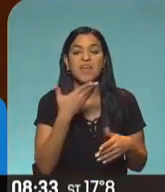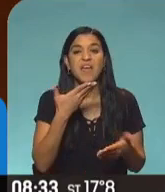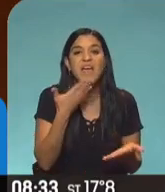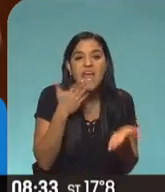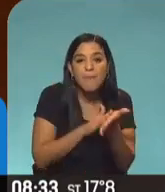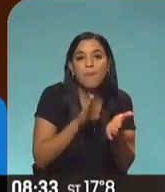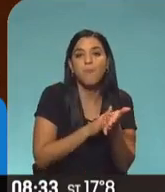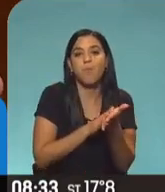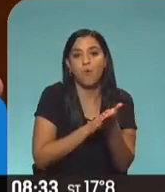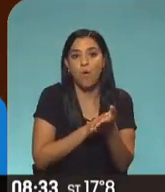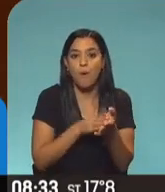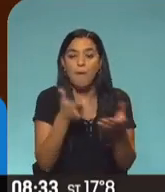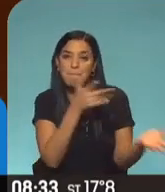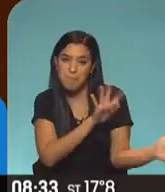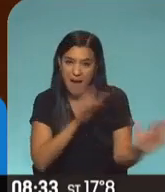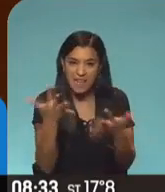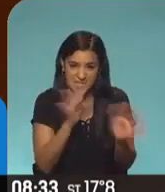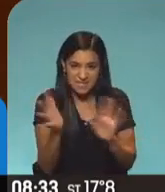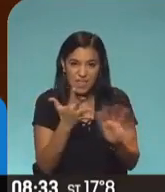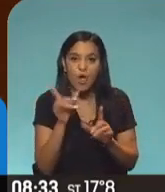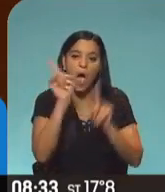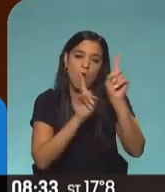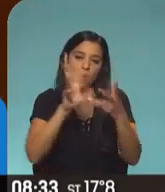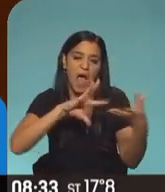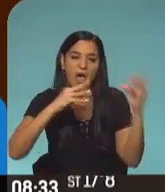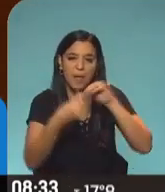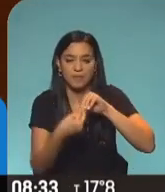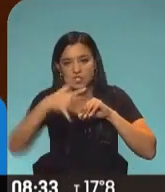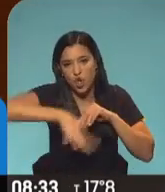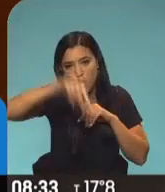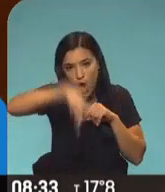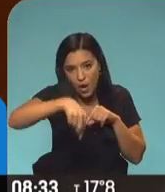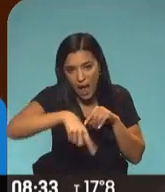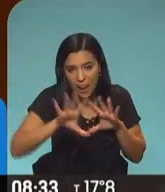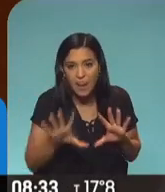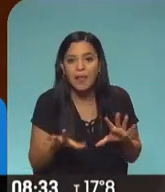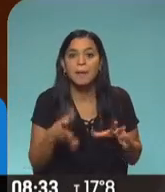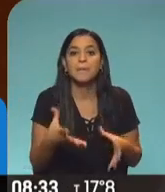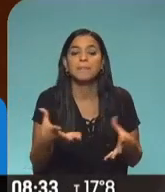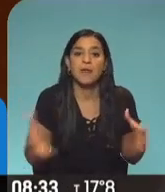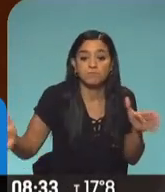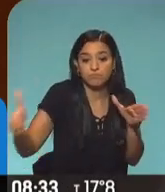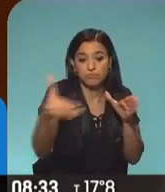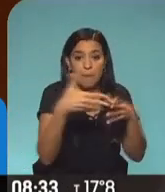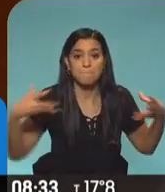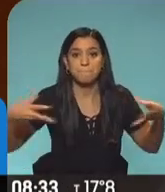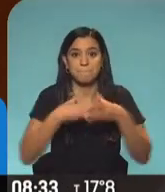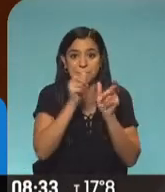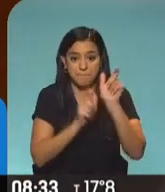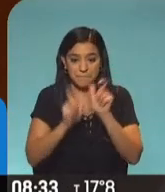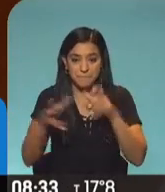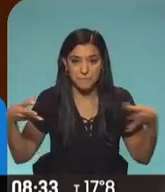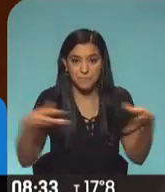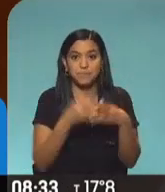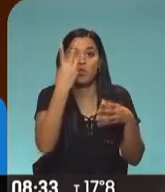experiencia bastante parecida a la finlandesa, con algunas adaptaciones locales, para reclutar pacientes